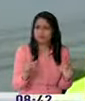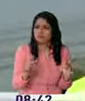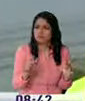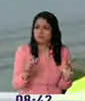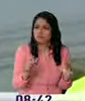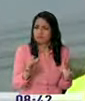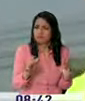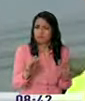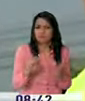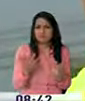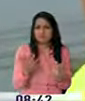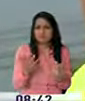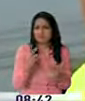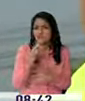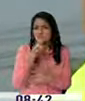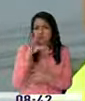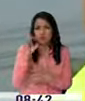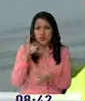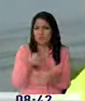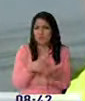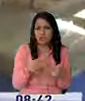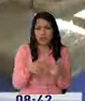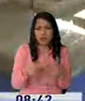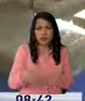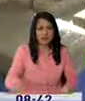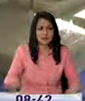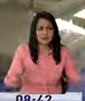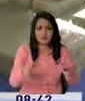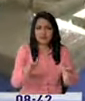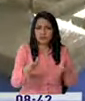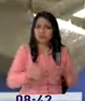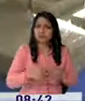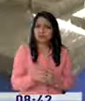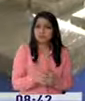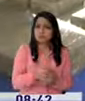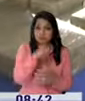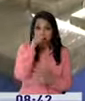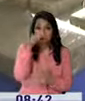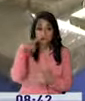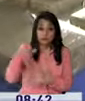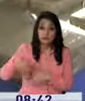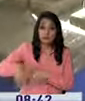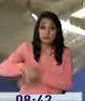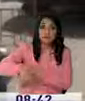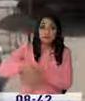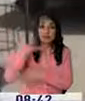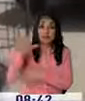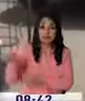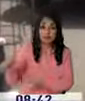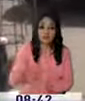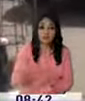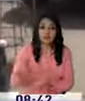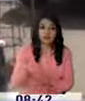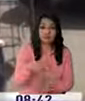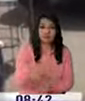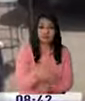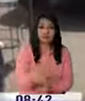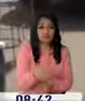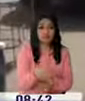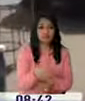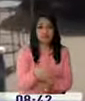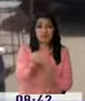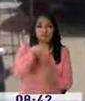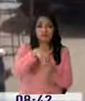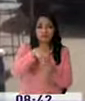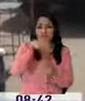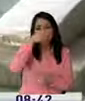un cuarto de millón de dólares, unos $250,000 aproximadamente. Se presume que el alcaloide salió desde la frontera norte y su destino eran los mercados internos de